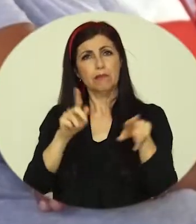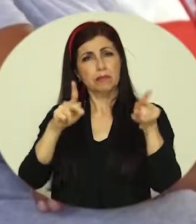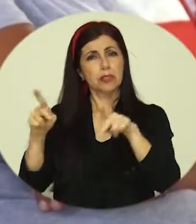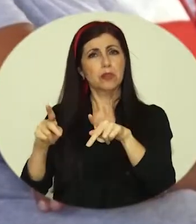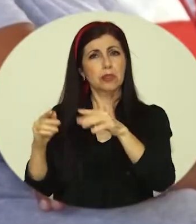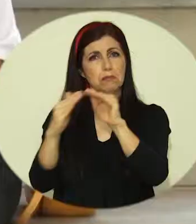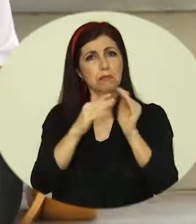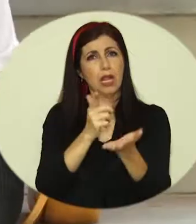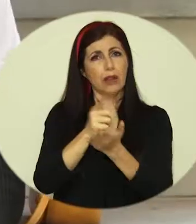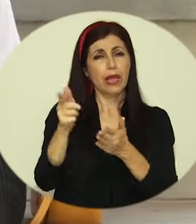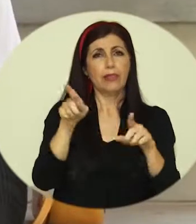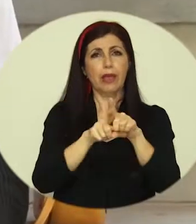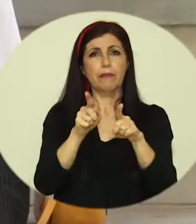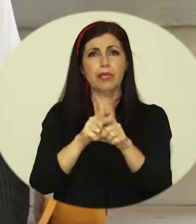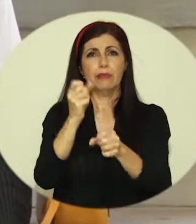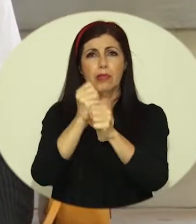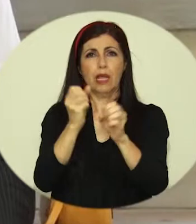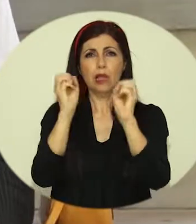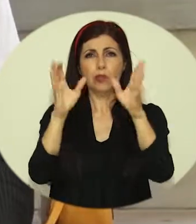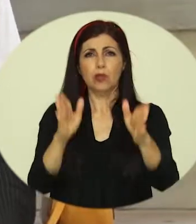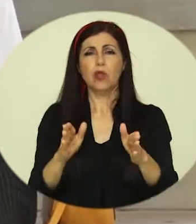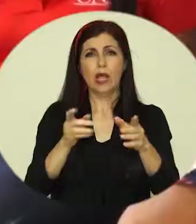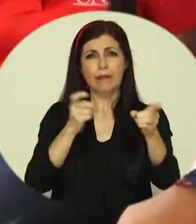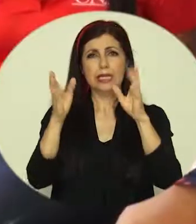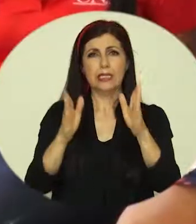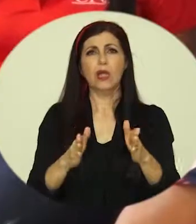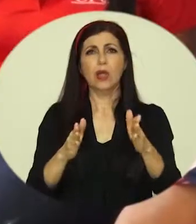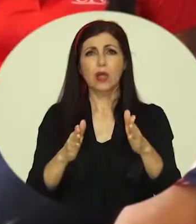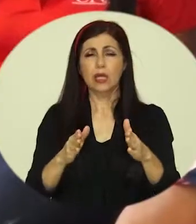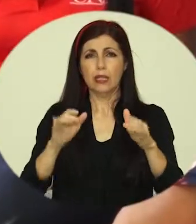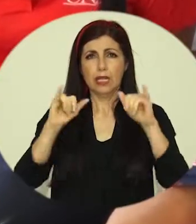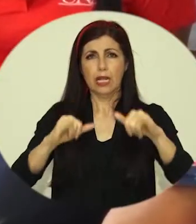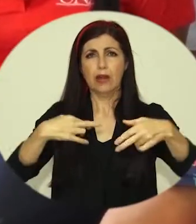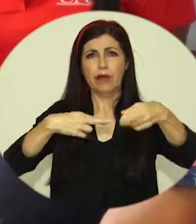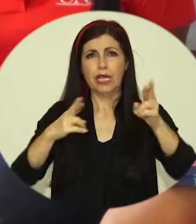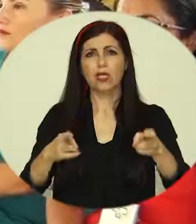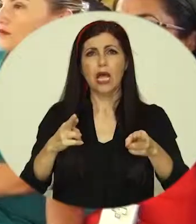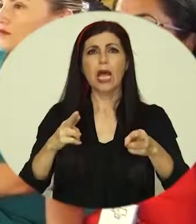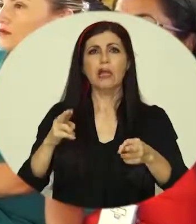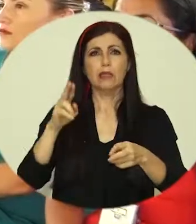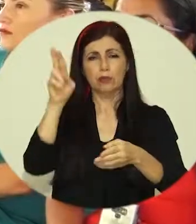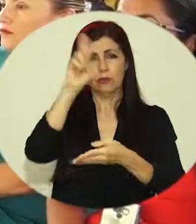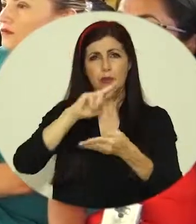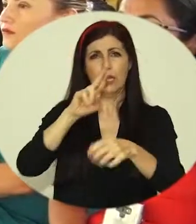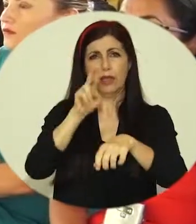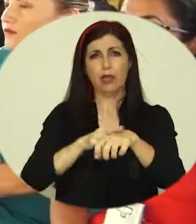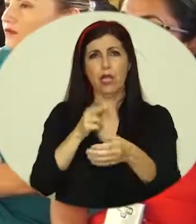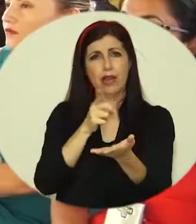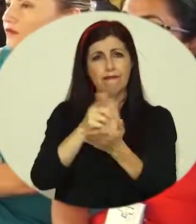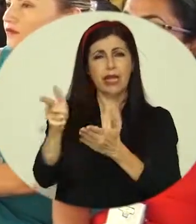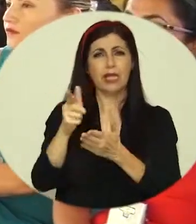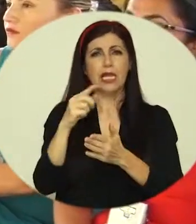fuerzas vivas del Cantón Liberiano y personal académico y administrativo de la sede regional Chorotega de